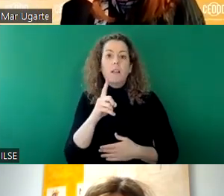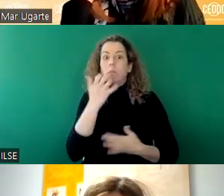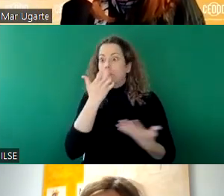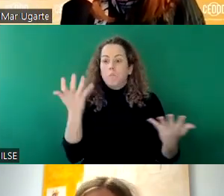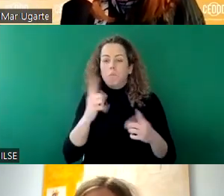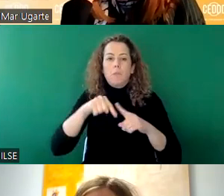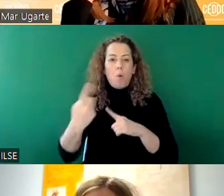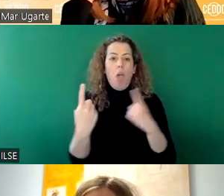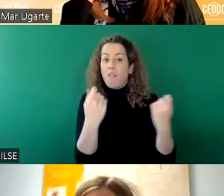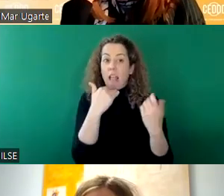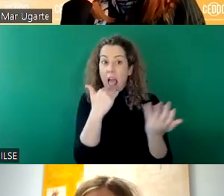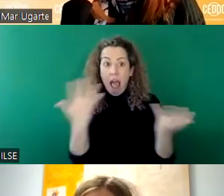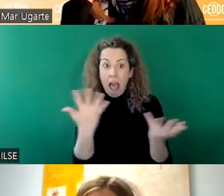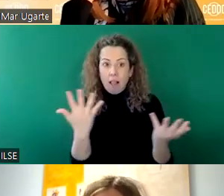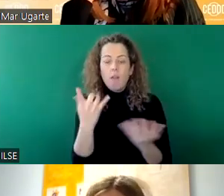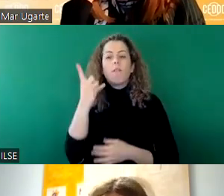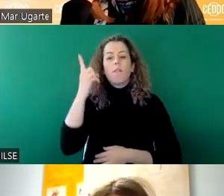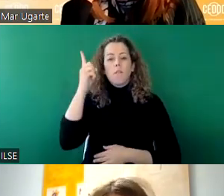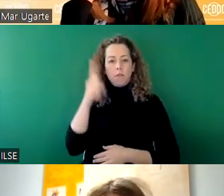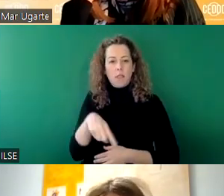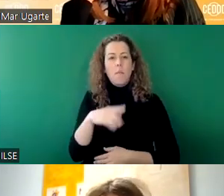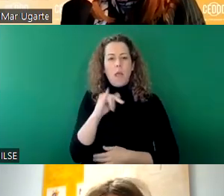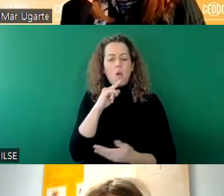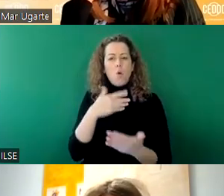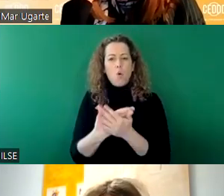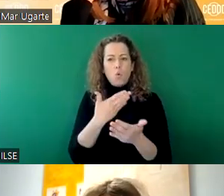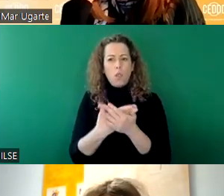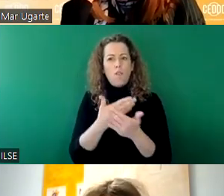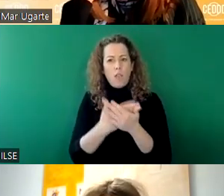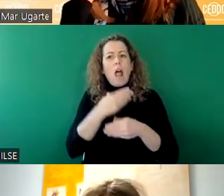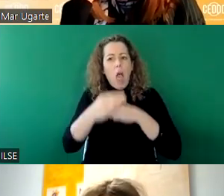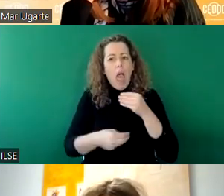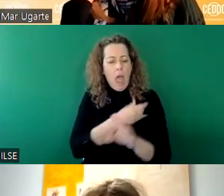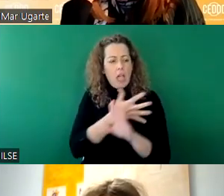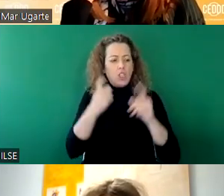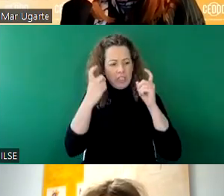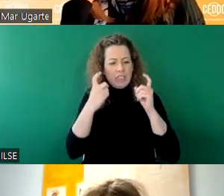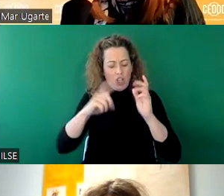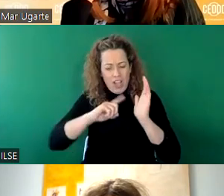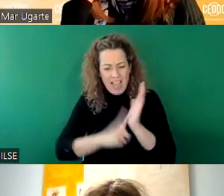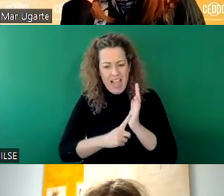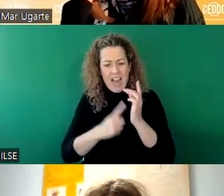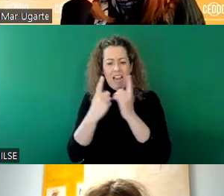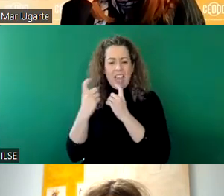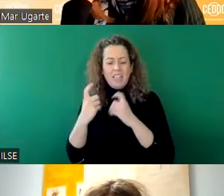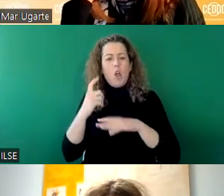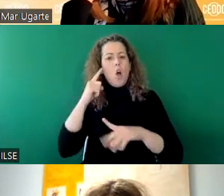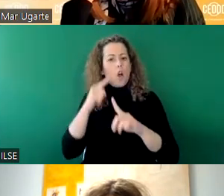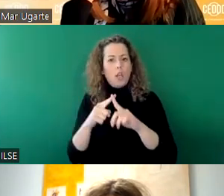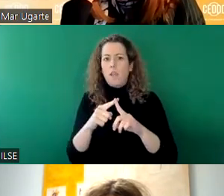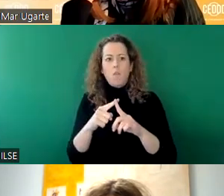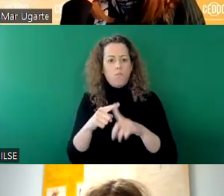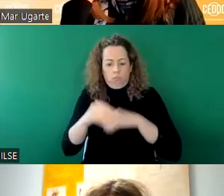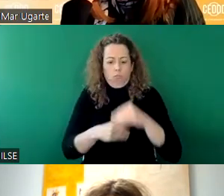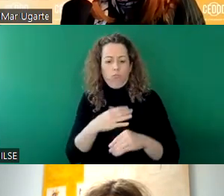tuviéramos que hacerlo, pues tener también de nuevo esa justificación que se ha hecho todos los intentos legales necesarios para no tener que llegar a hacer